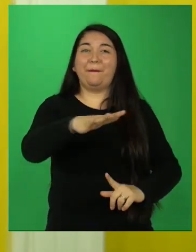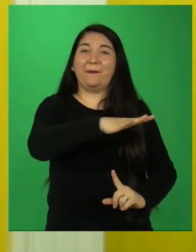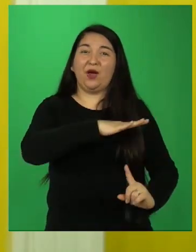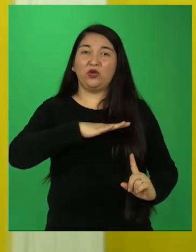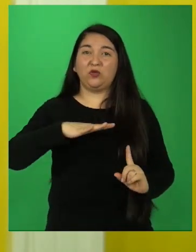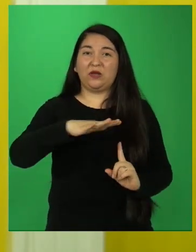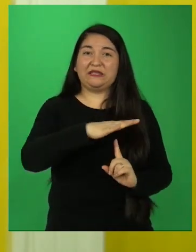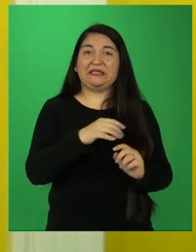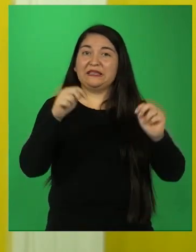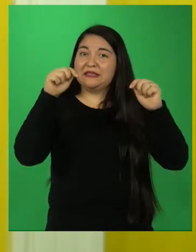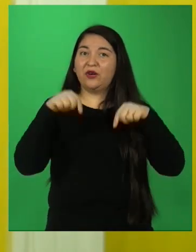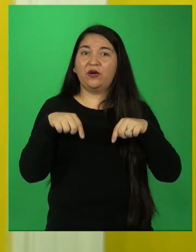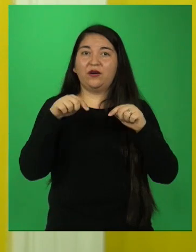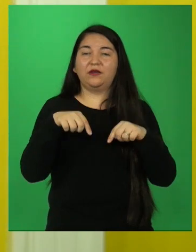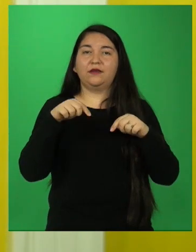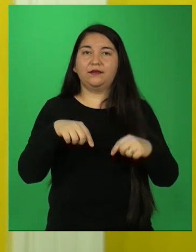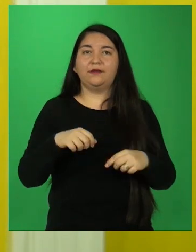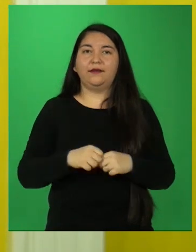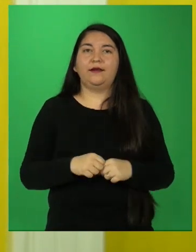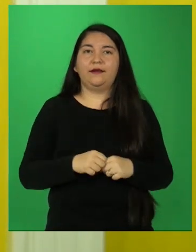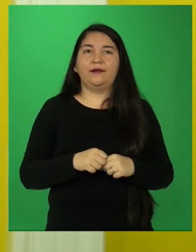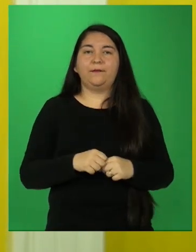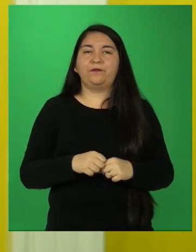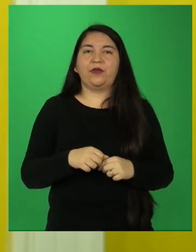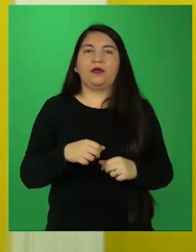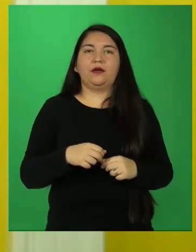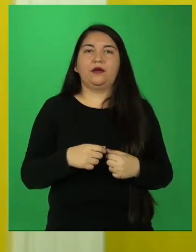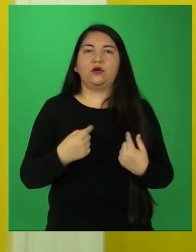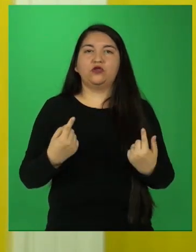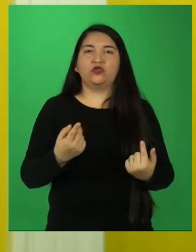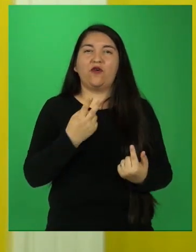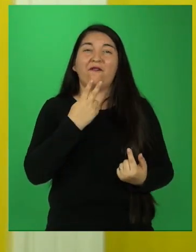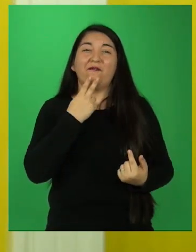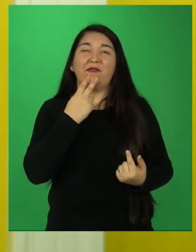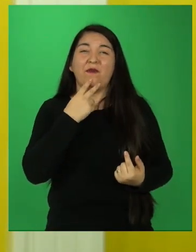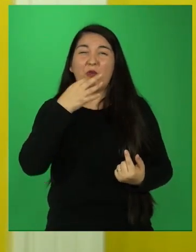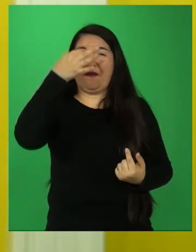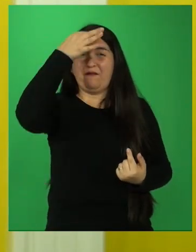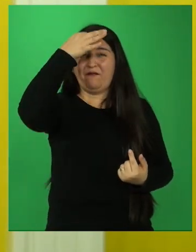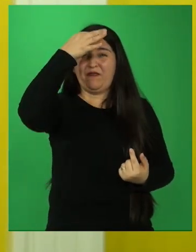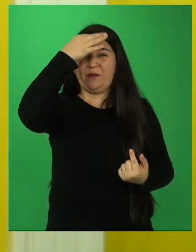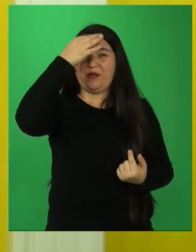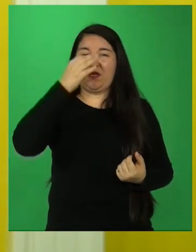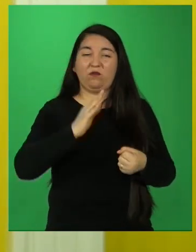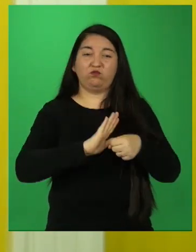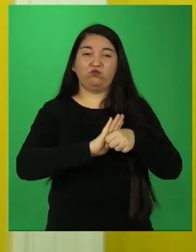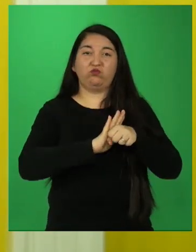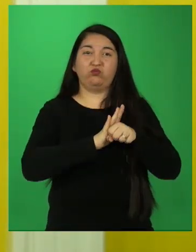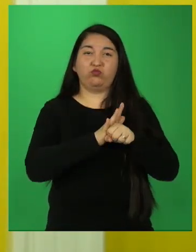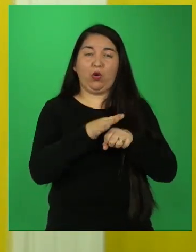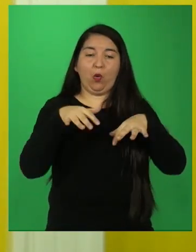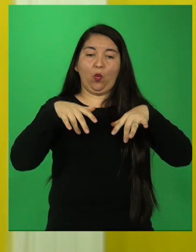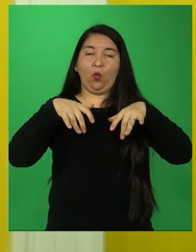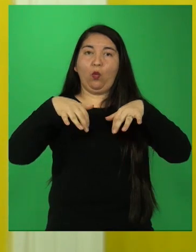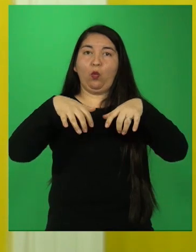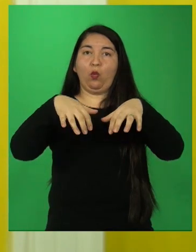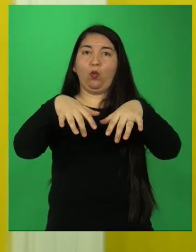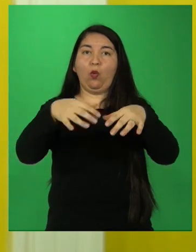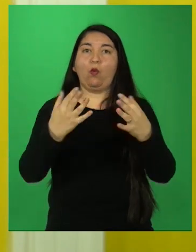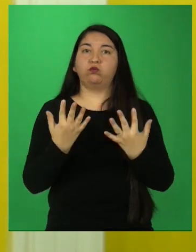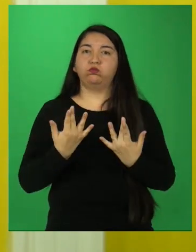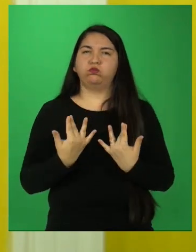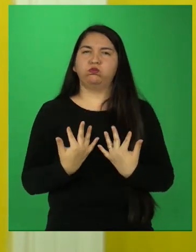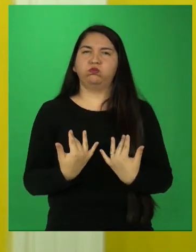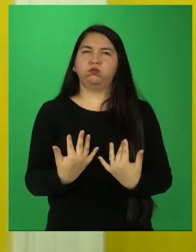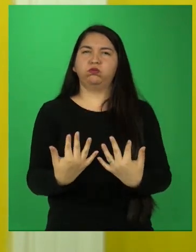contextualizar a hoy en día, donde estamos viviendo una enfermedad, por ejemplo, atacada por un virus, en el cual no toda la